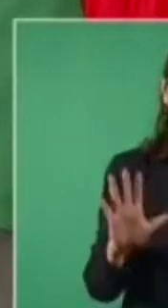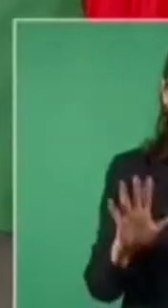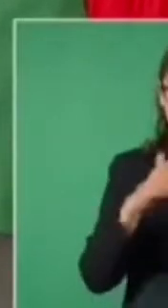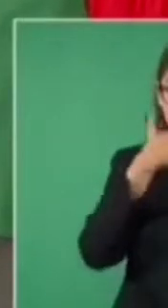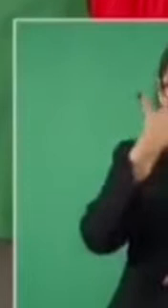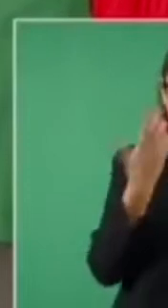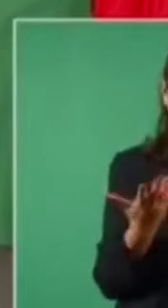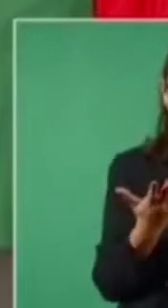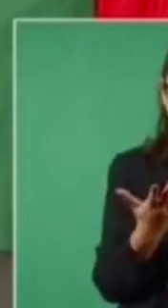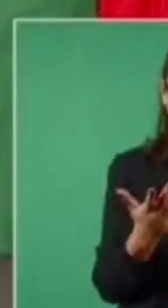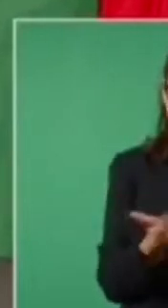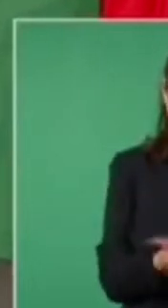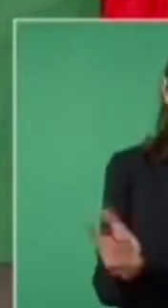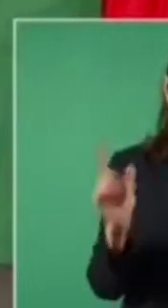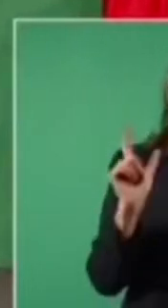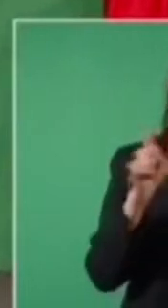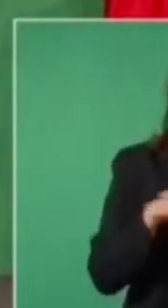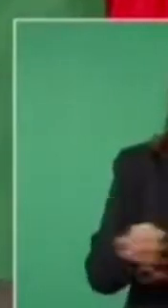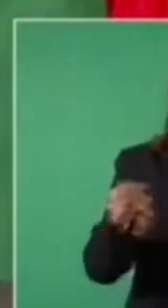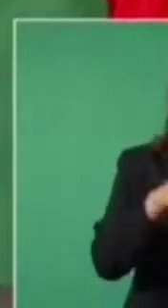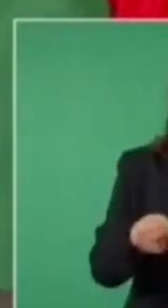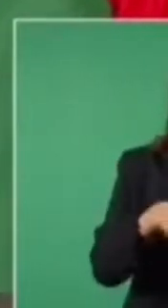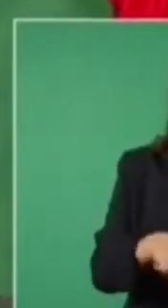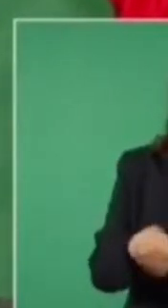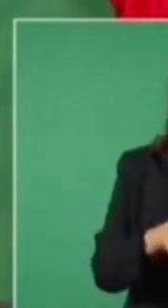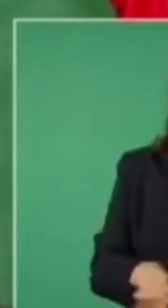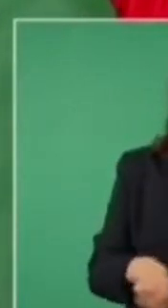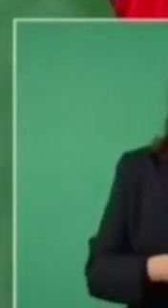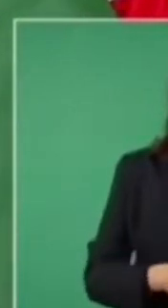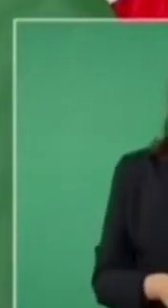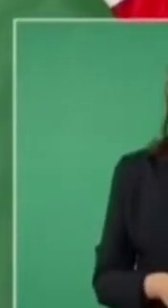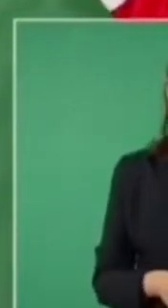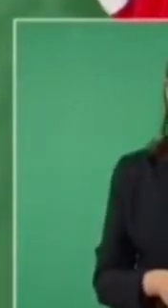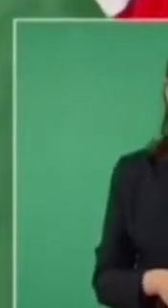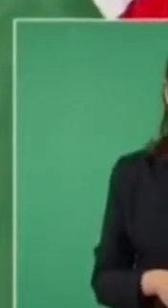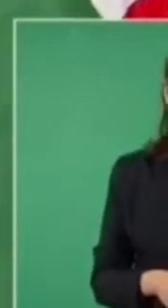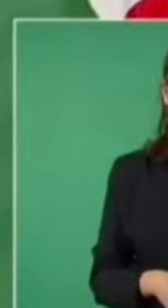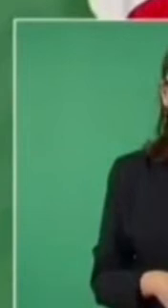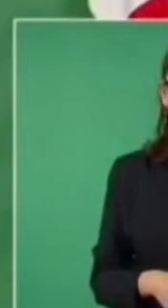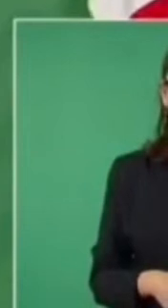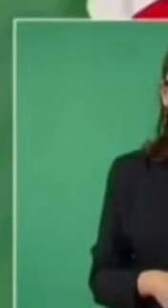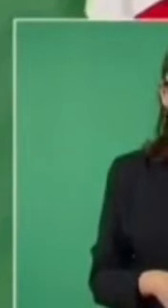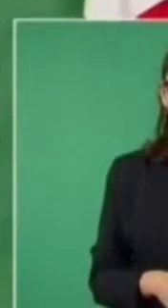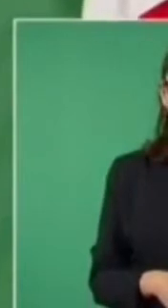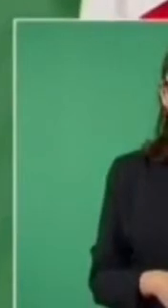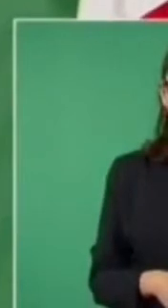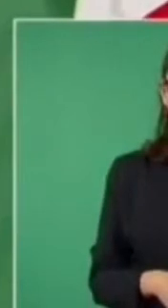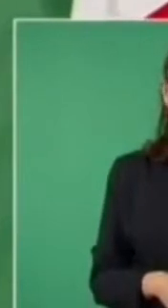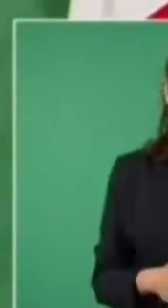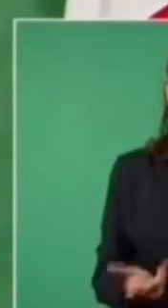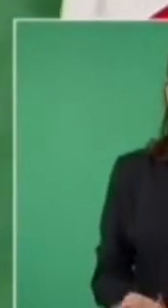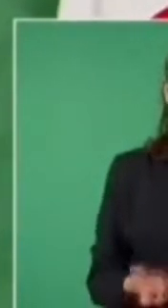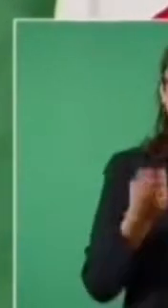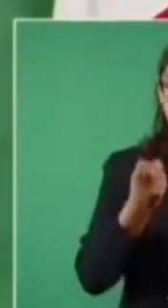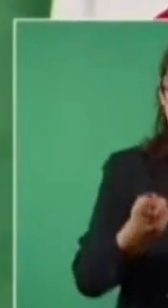Tal como ocurrió con la rifa del avión presidencial, el sorteo especial de la Lotería Nacional del 16 de septiembre va camino a convertirse en